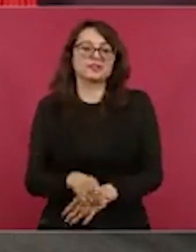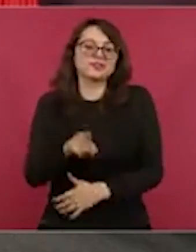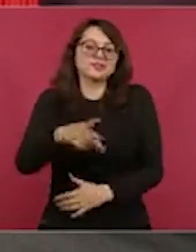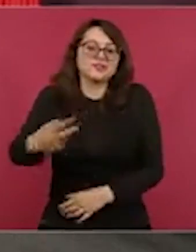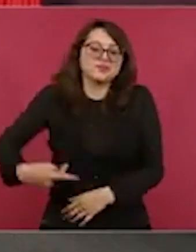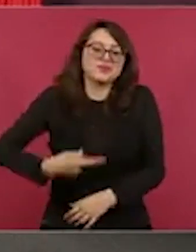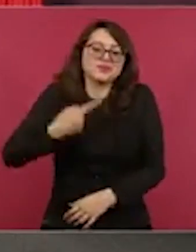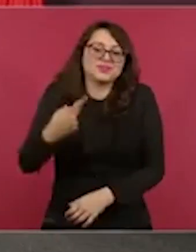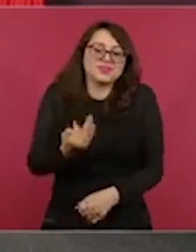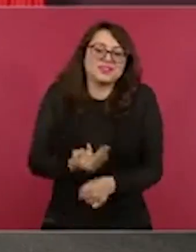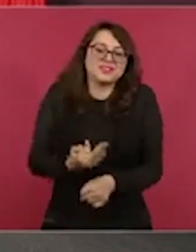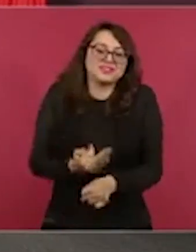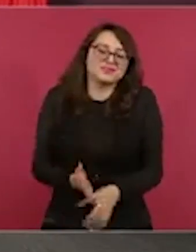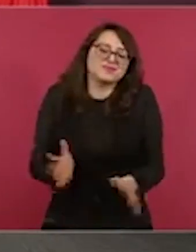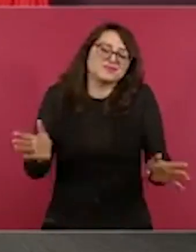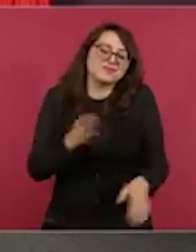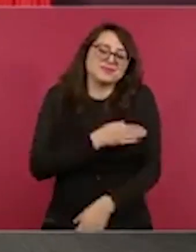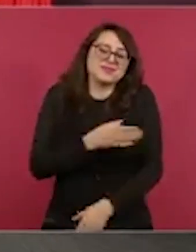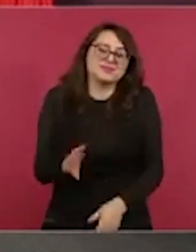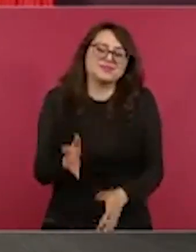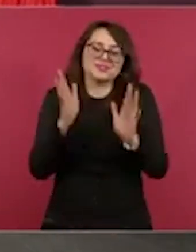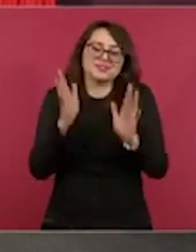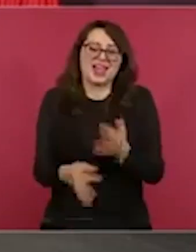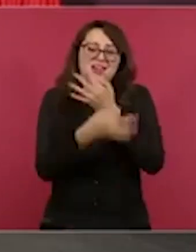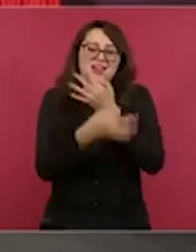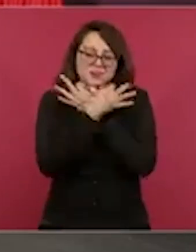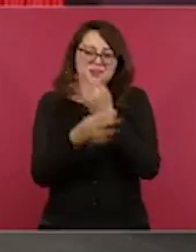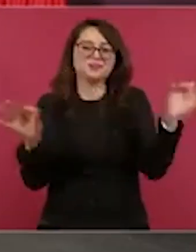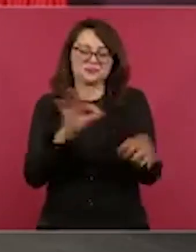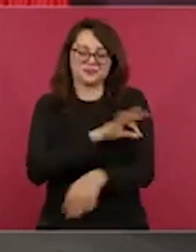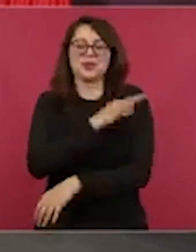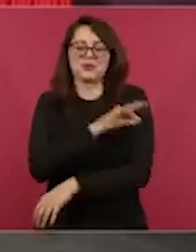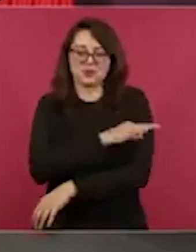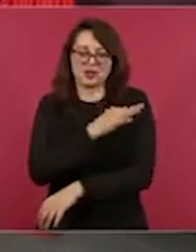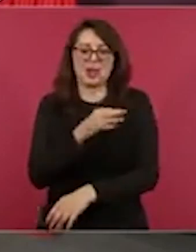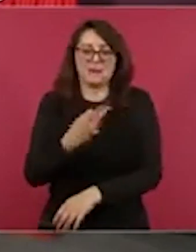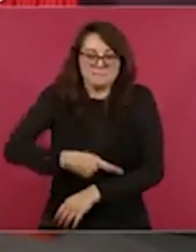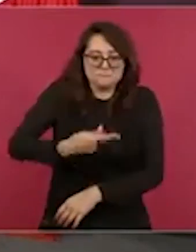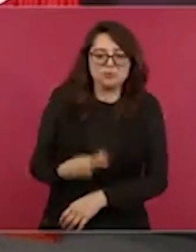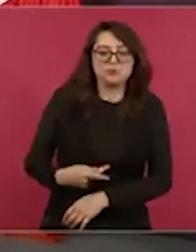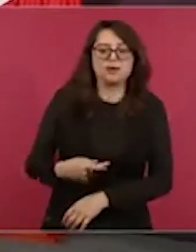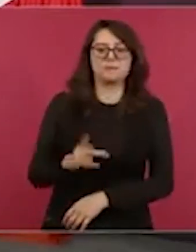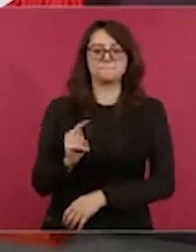lo pediste, ya tenemos vacuna, la vacuna patria.